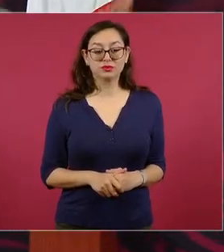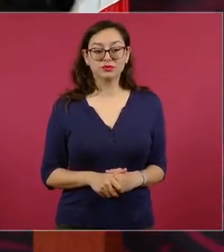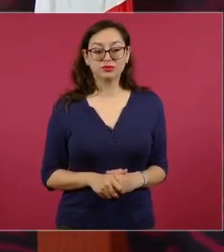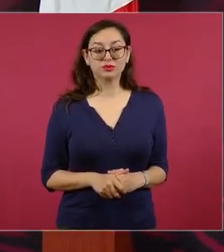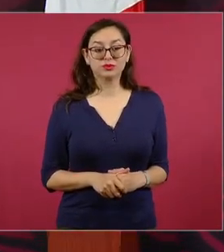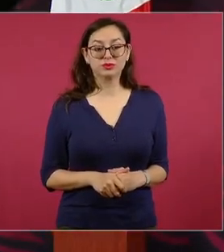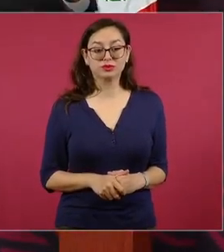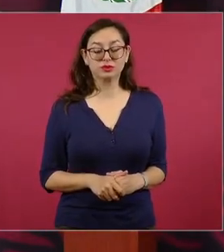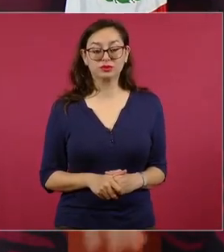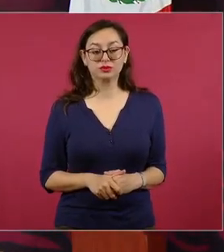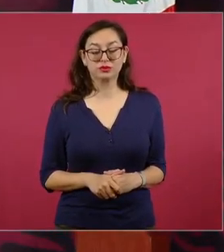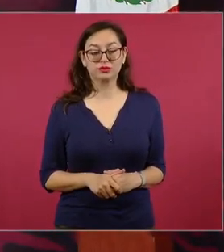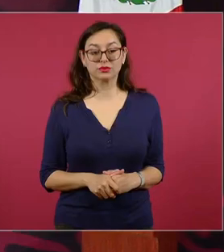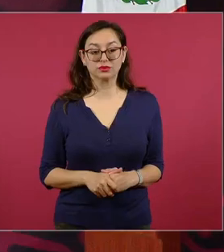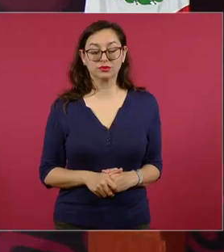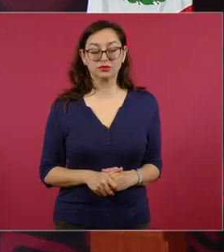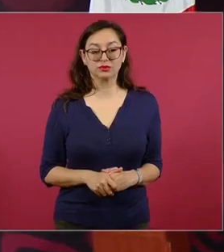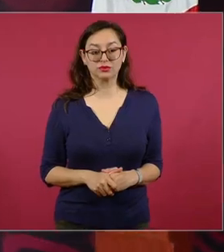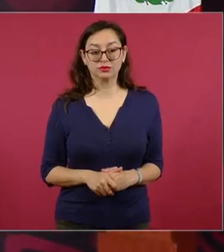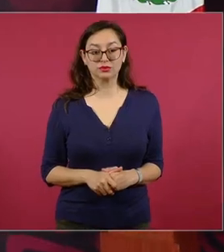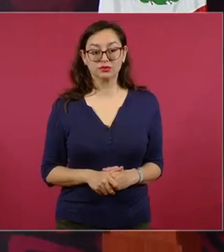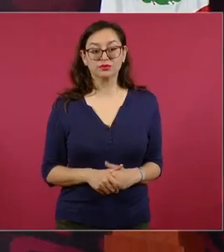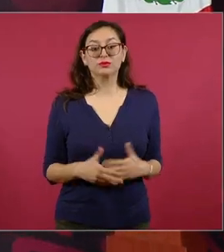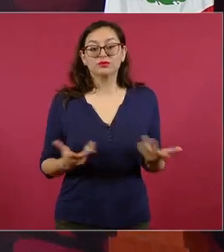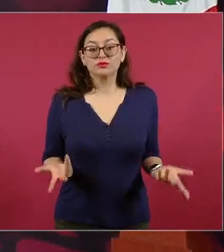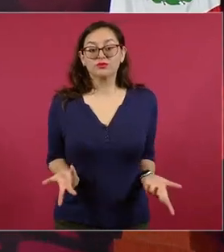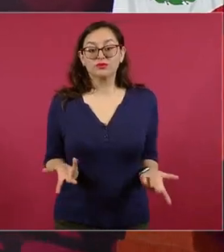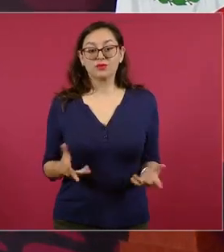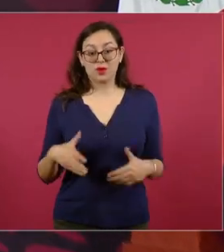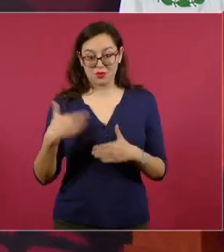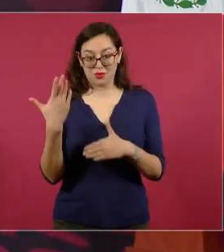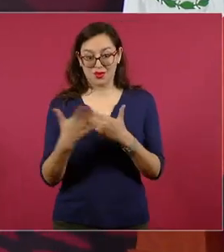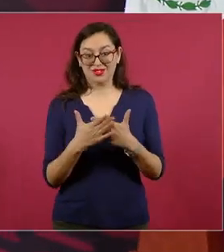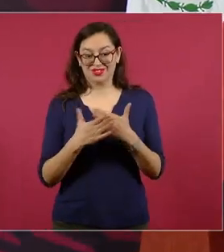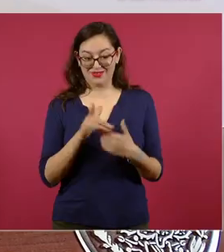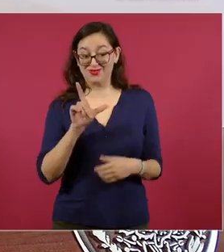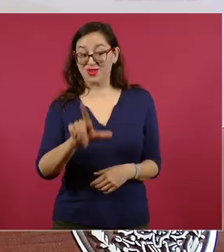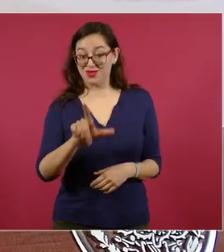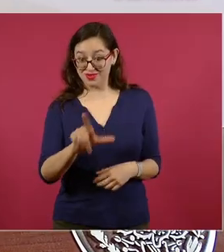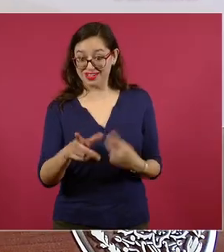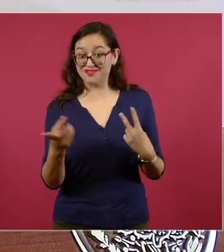¿De dónde van a ser los músicos?